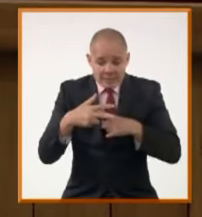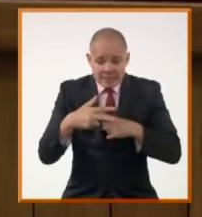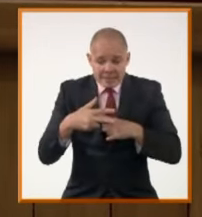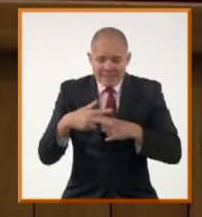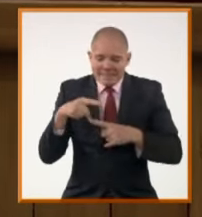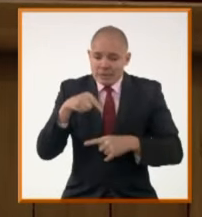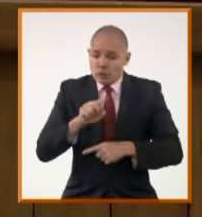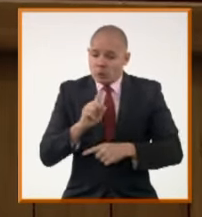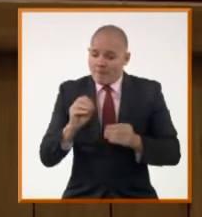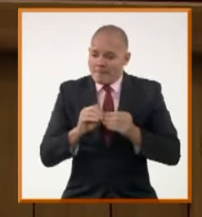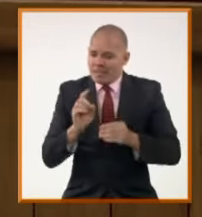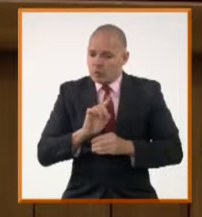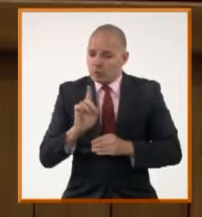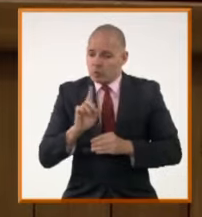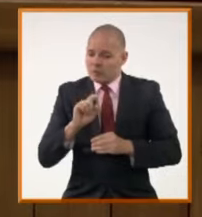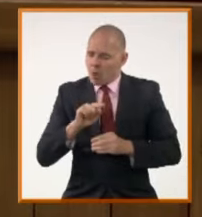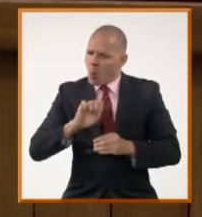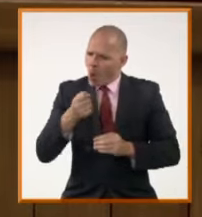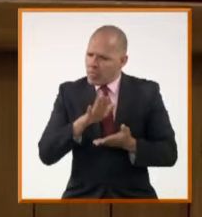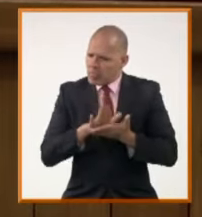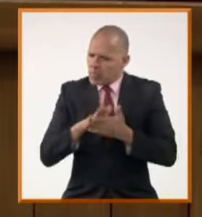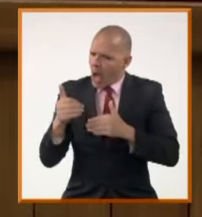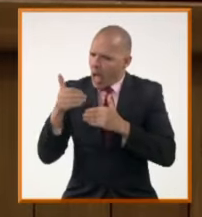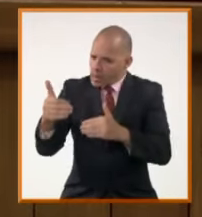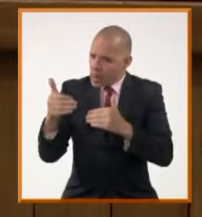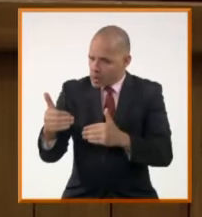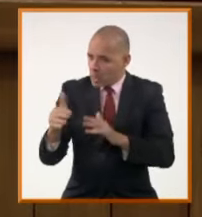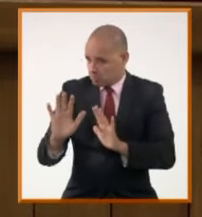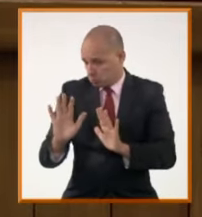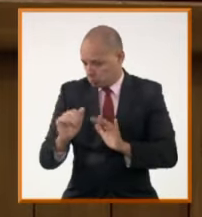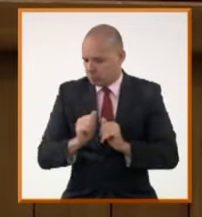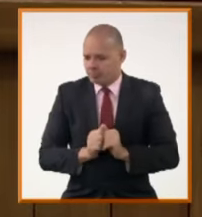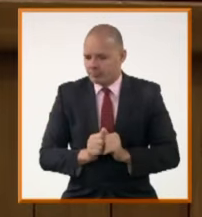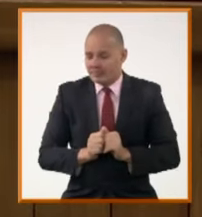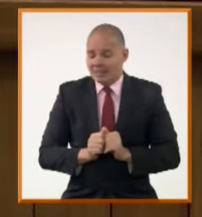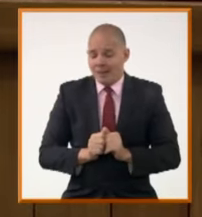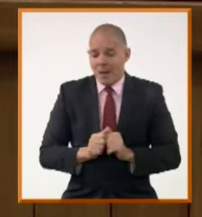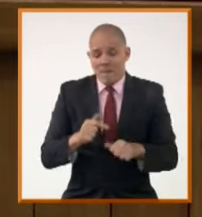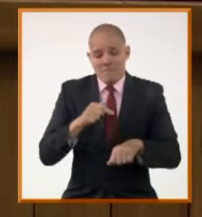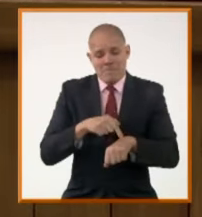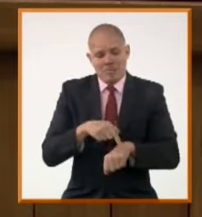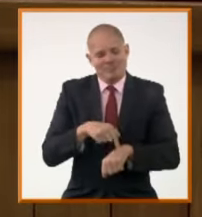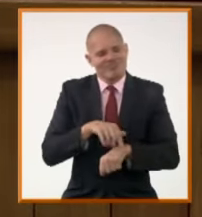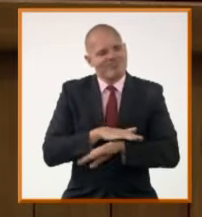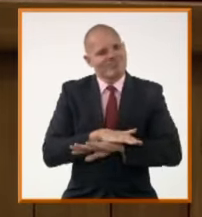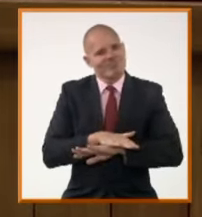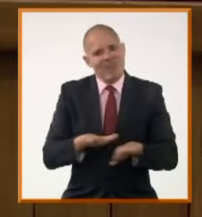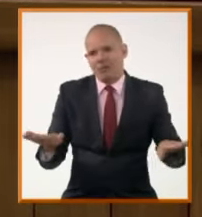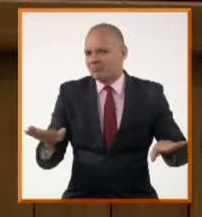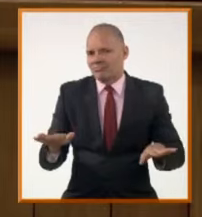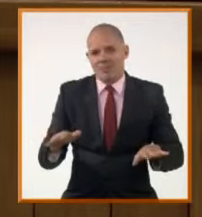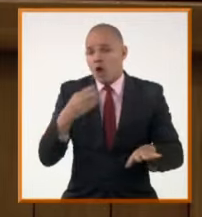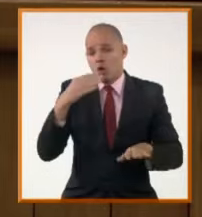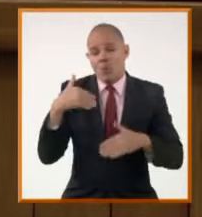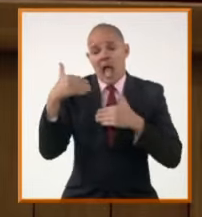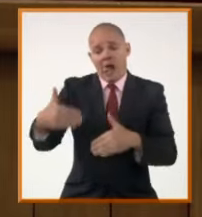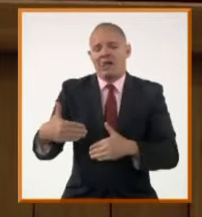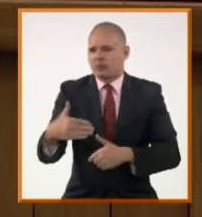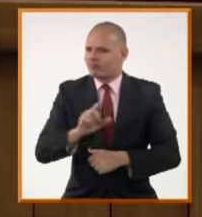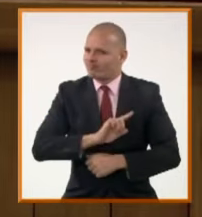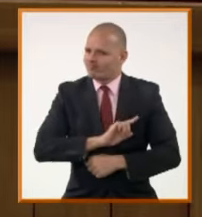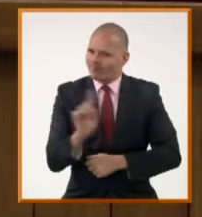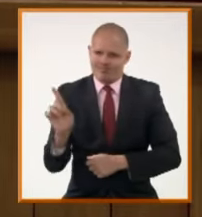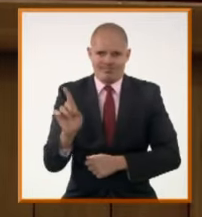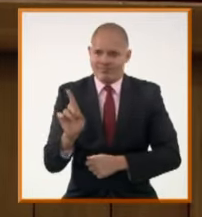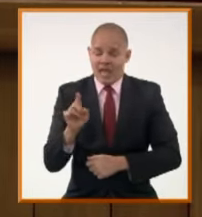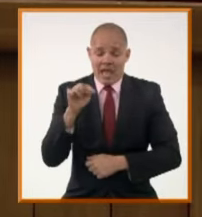transcurrido y los análisis y la manera en que se ha madurado en este sentido nos ha conducido y con la